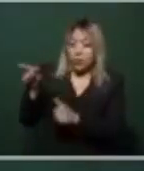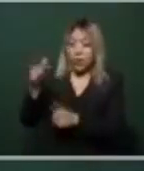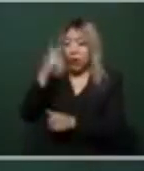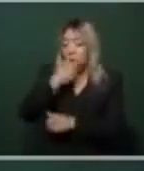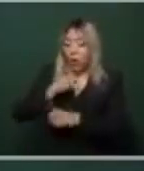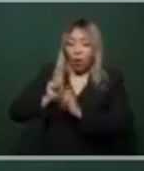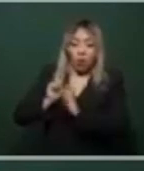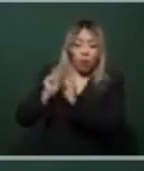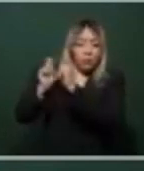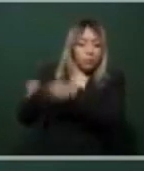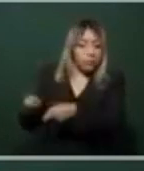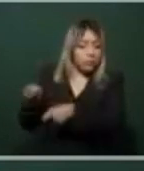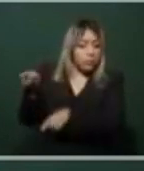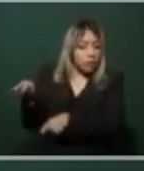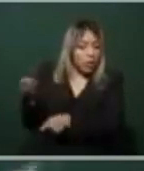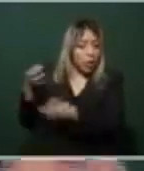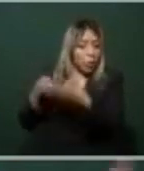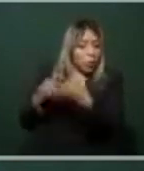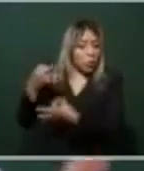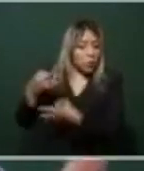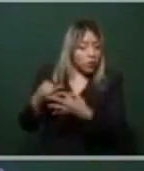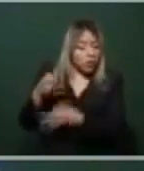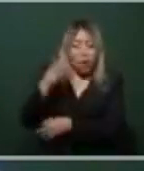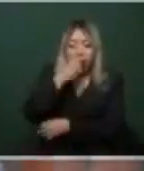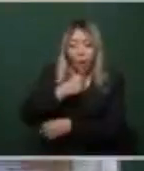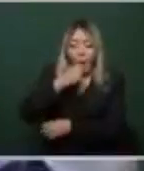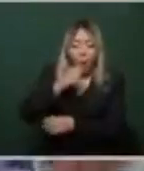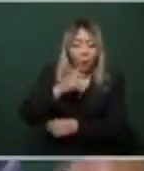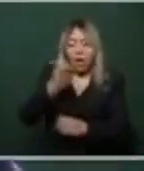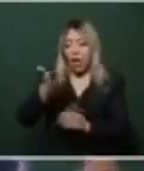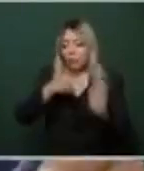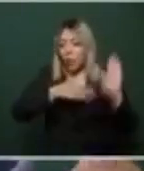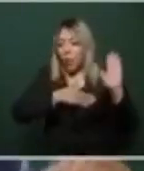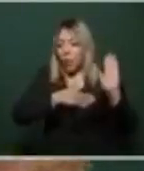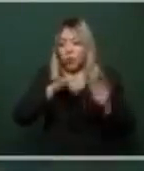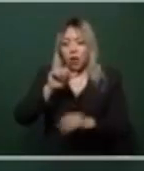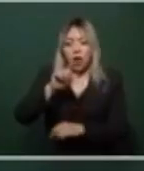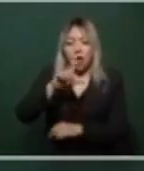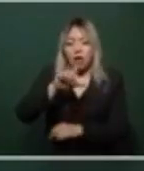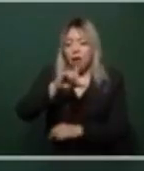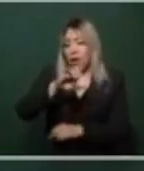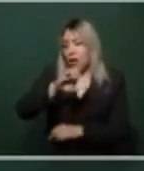Alejandro Hertz, no lo he visto personalmente. Bueno, una vez